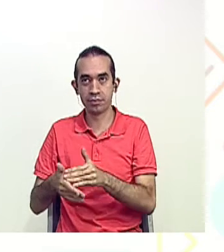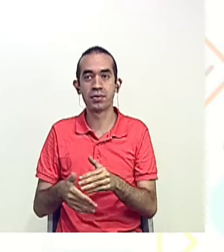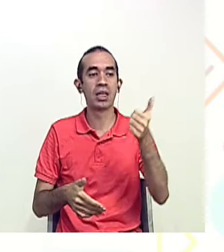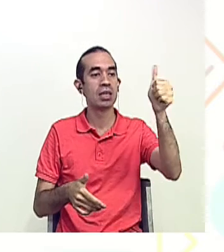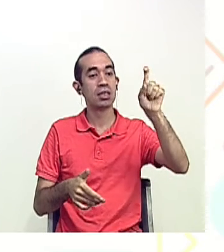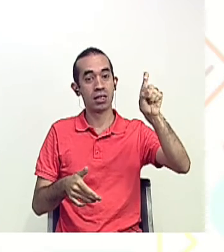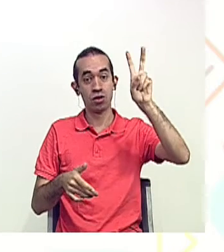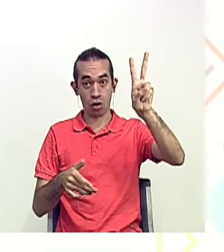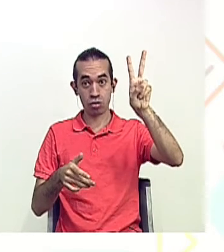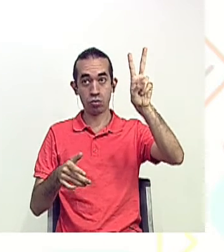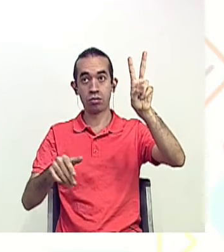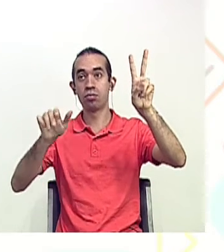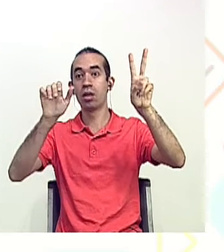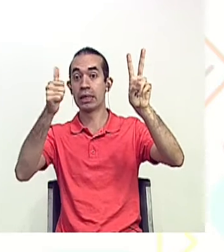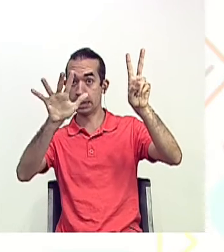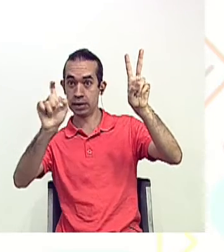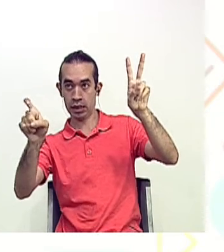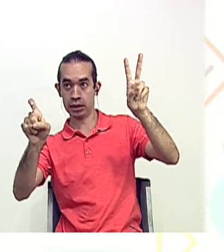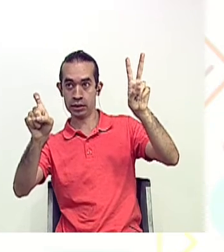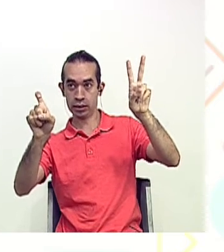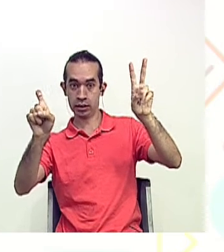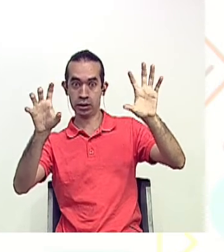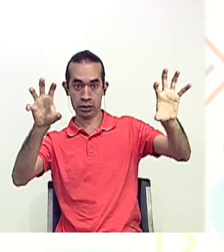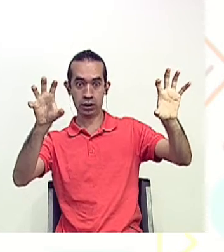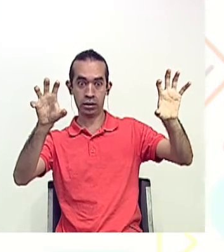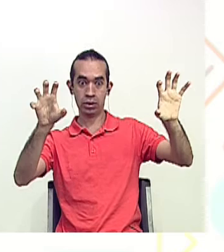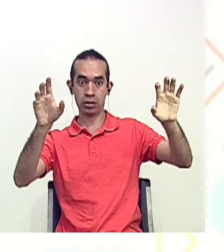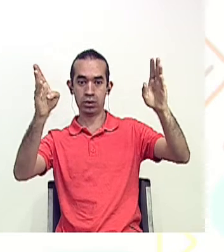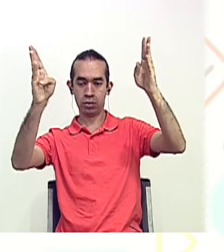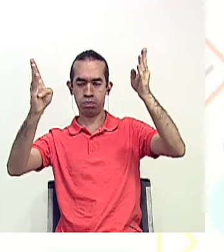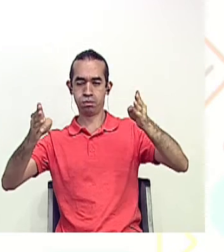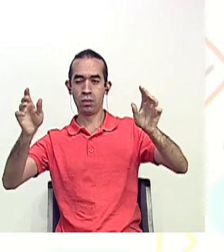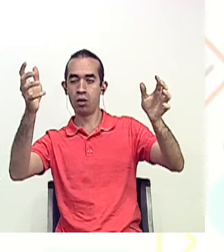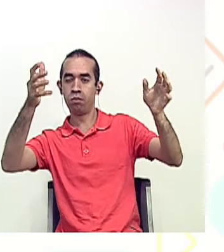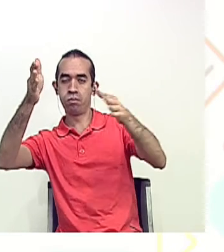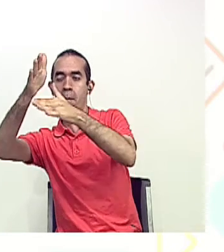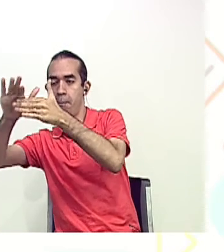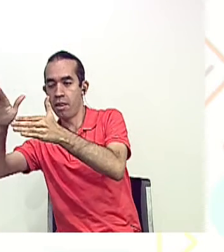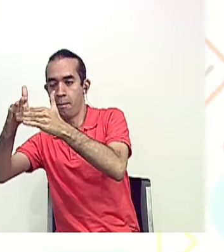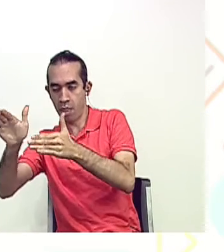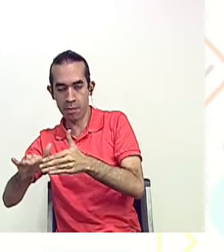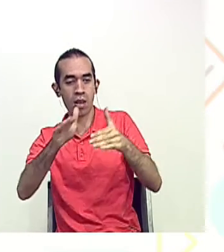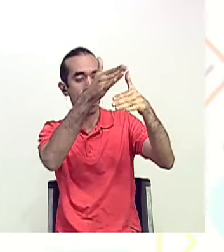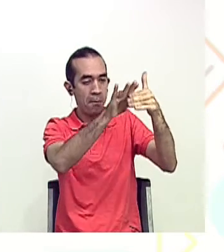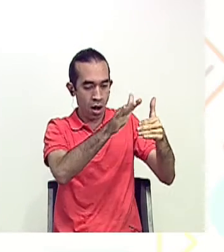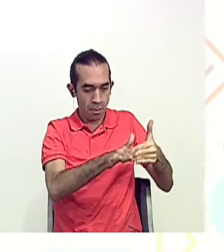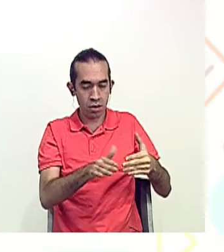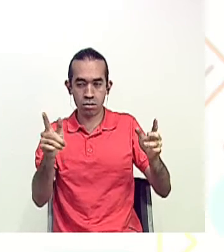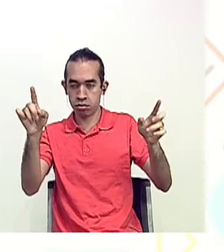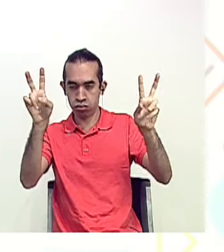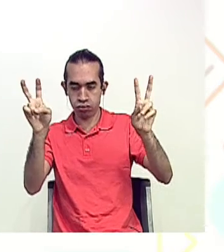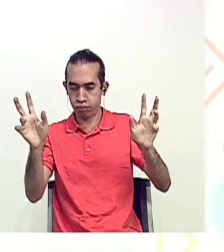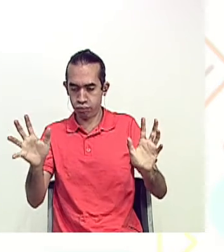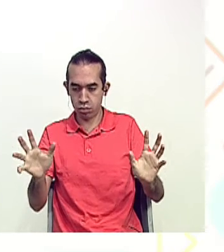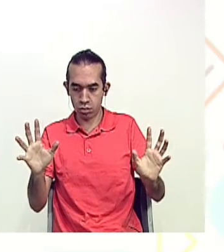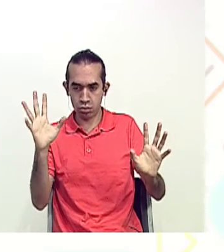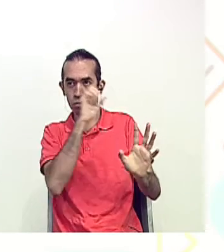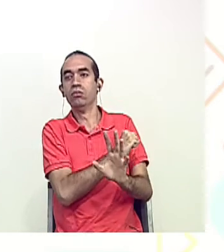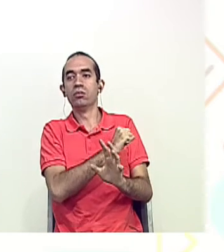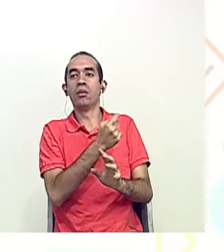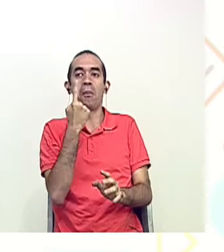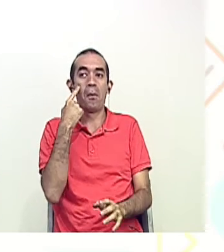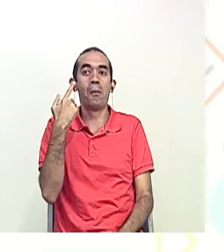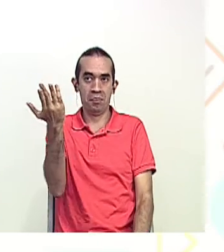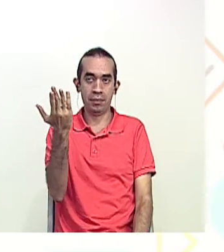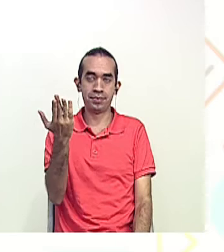15x, podemos encontrar que ambas van a tener algo en común.